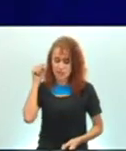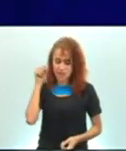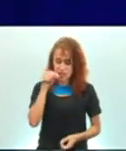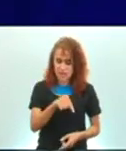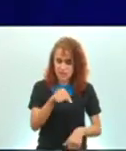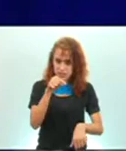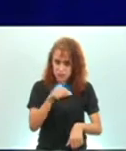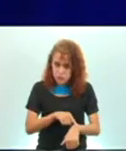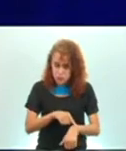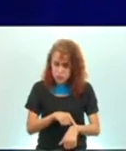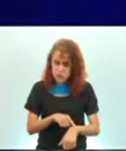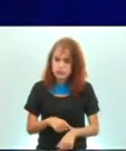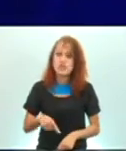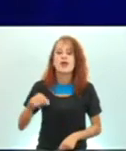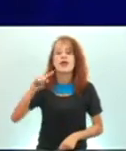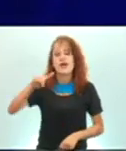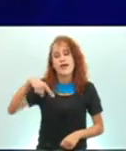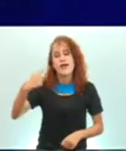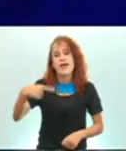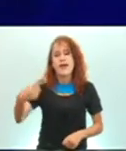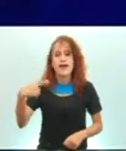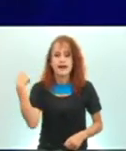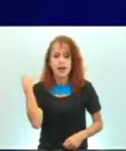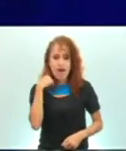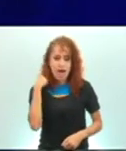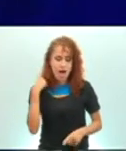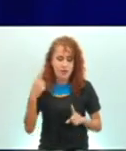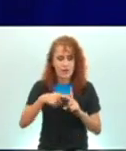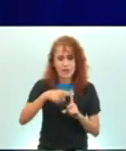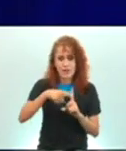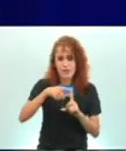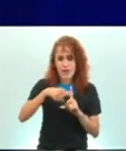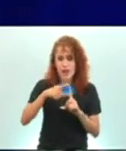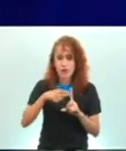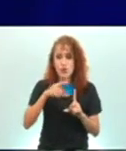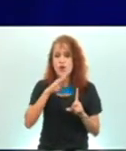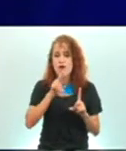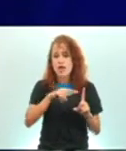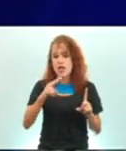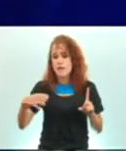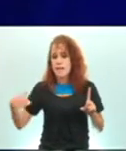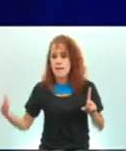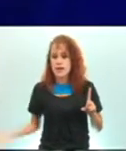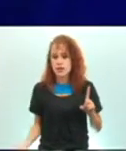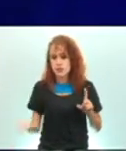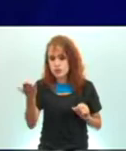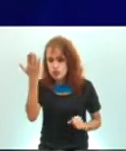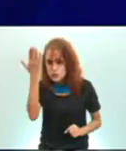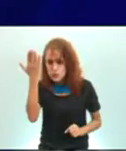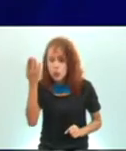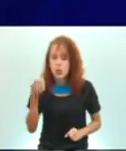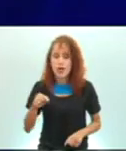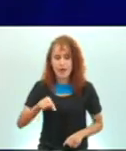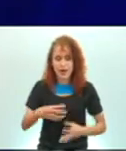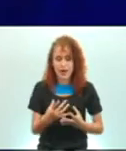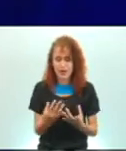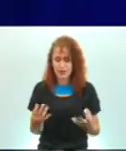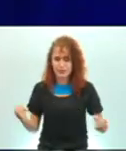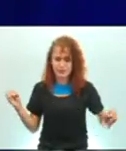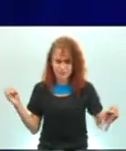Desde ese entonces, cada año que ha ocurrido un pico en el incremento de la temperatura del mar, se han reportado eventos de